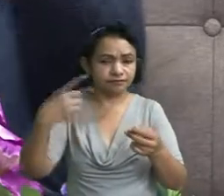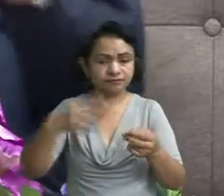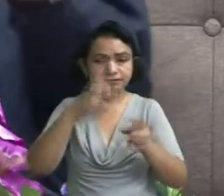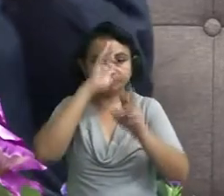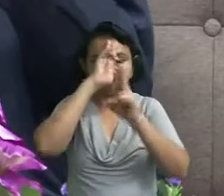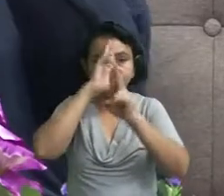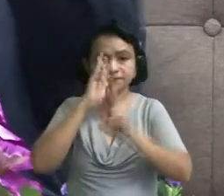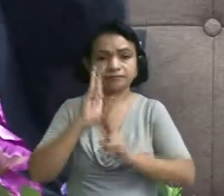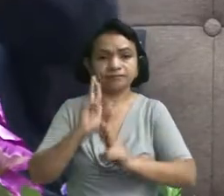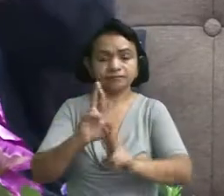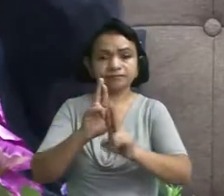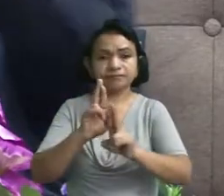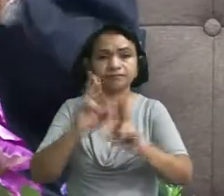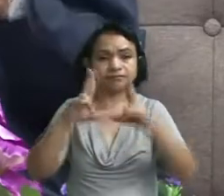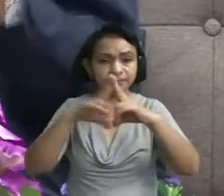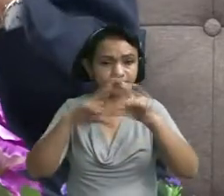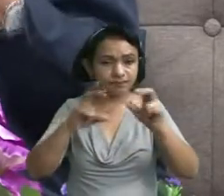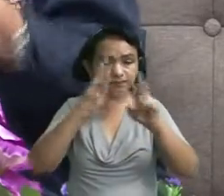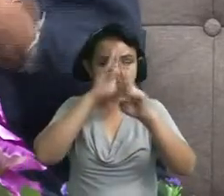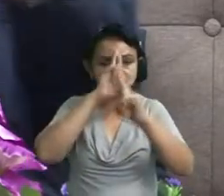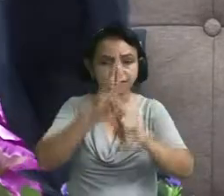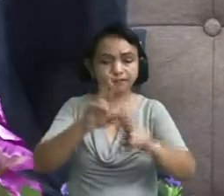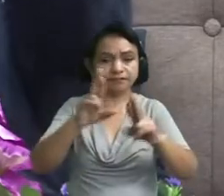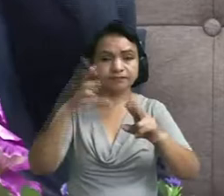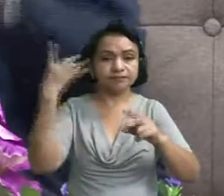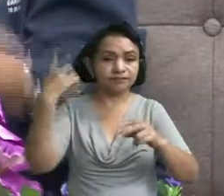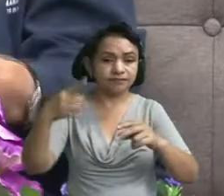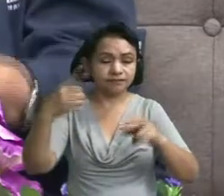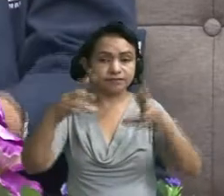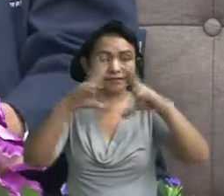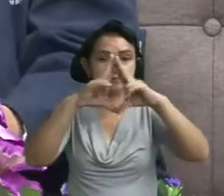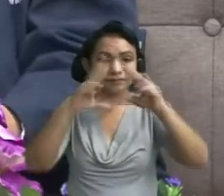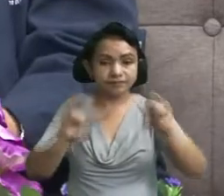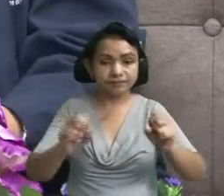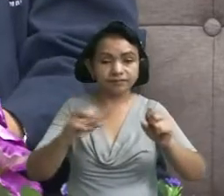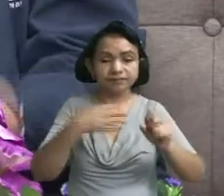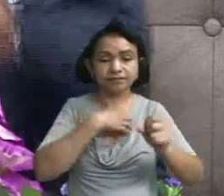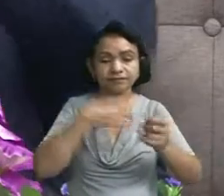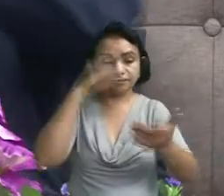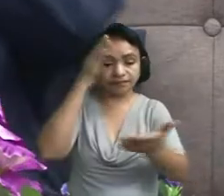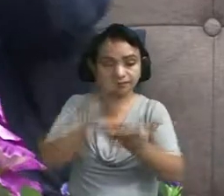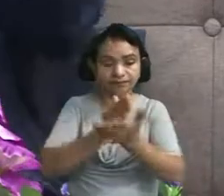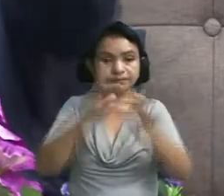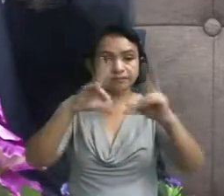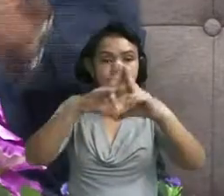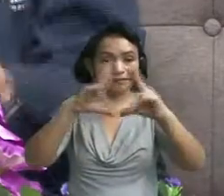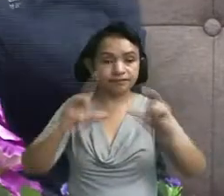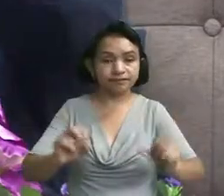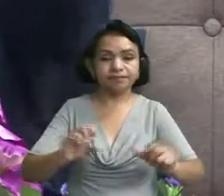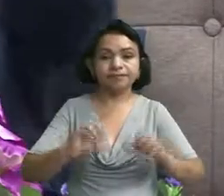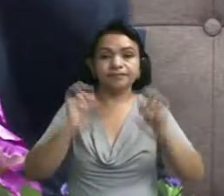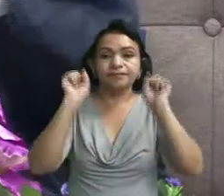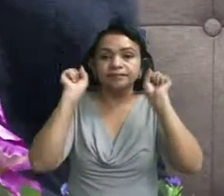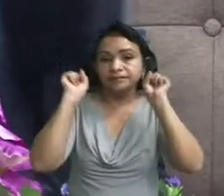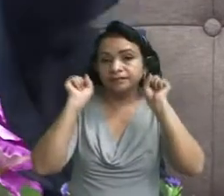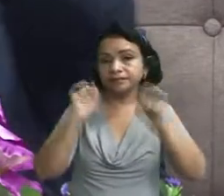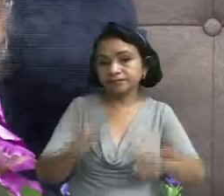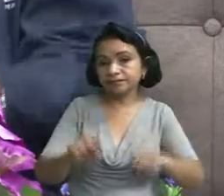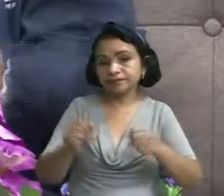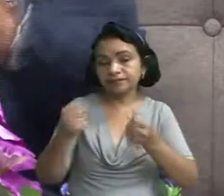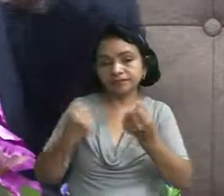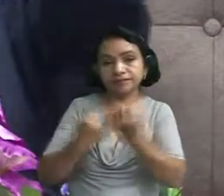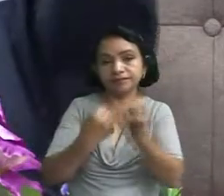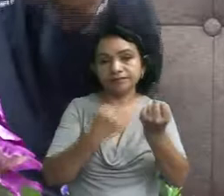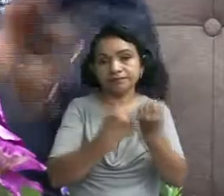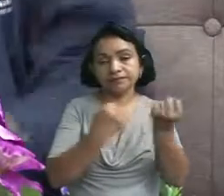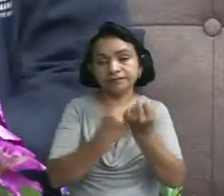respeto, de que se respete nuestra soberanía, que se respete nuestra autodeterminación y que podemos tener relaciones de cooperación,